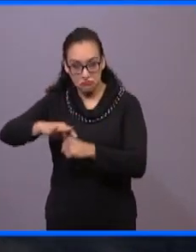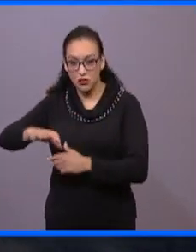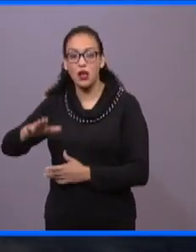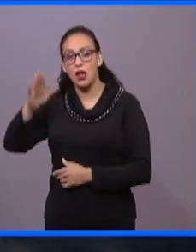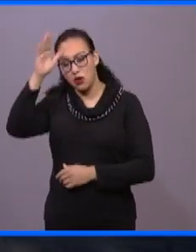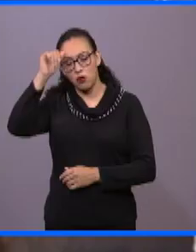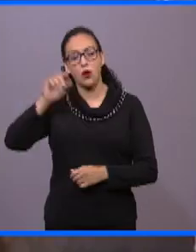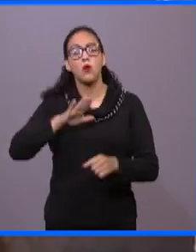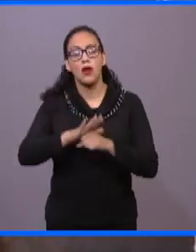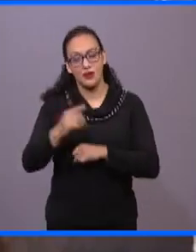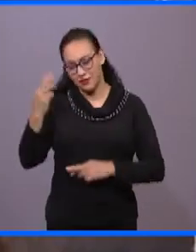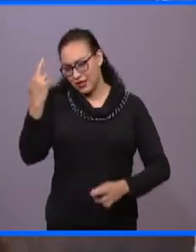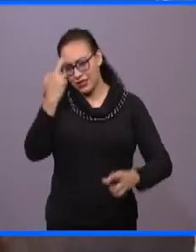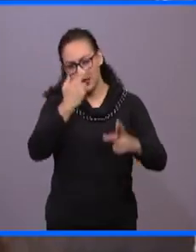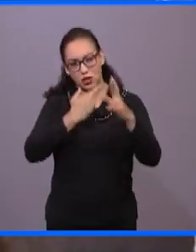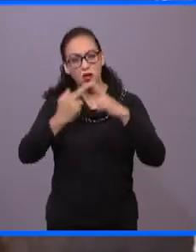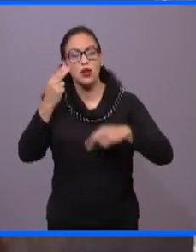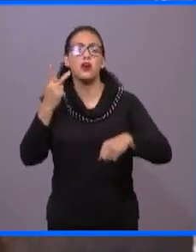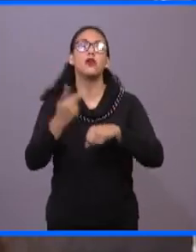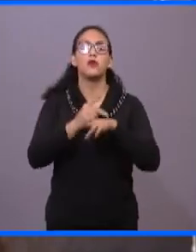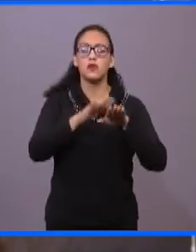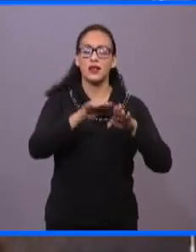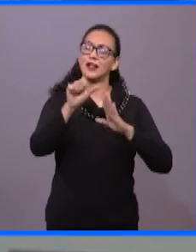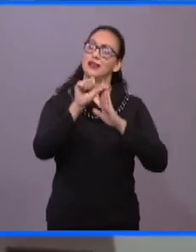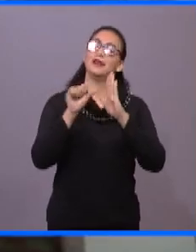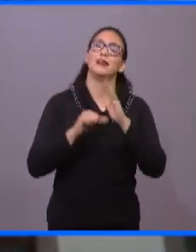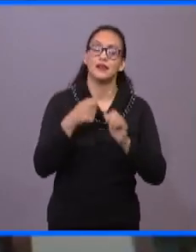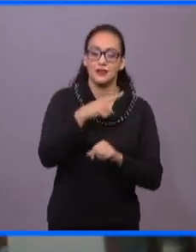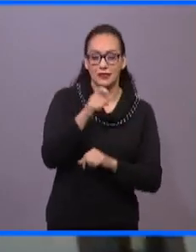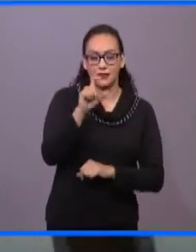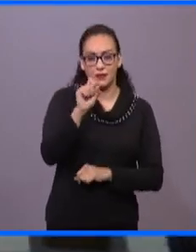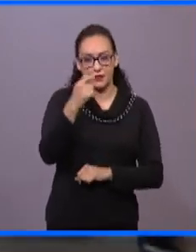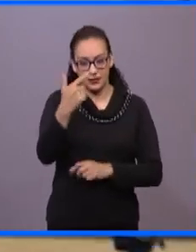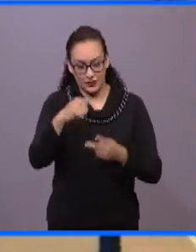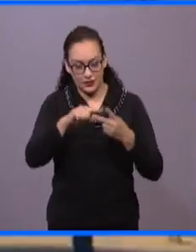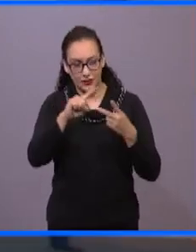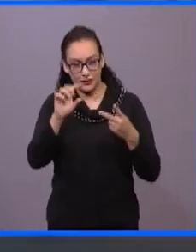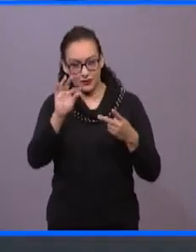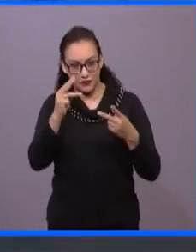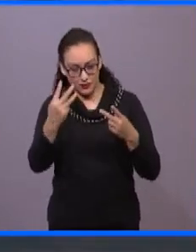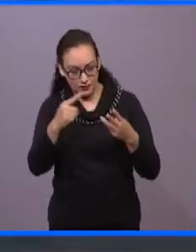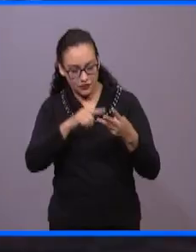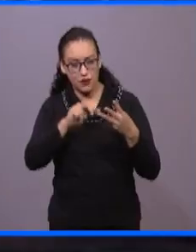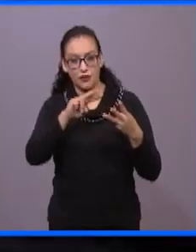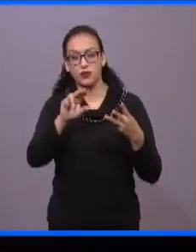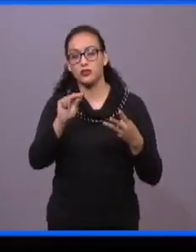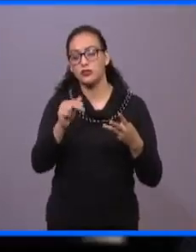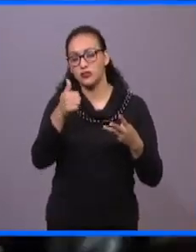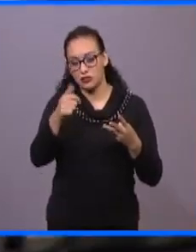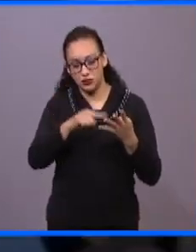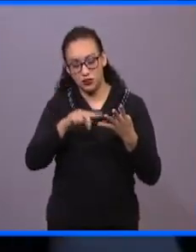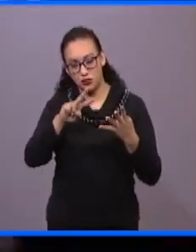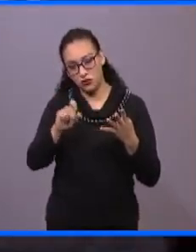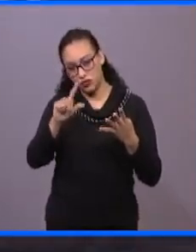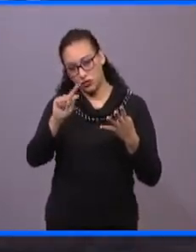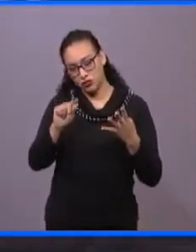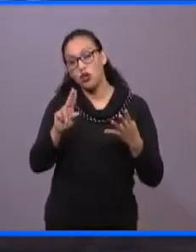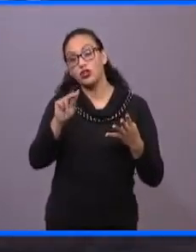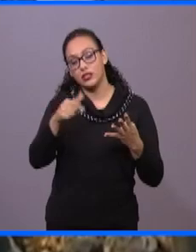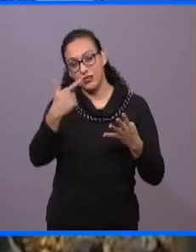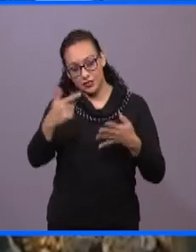no revisar el fondo de porciones de los artículos 127 bis, 143, 286,